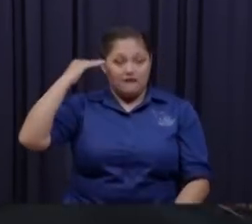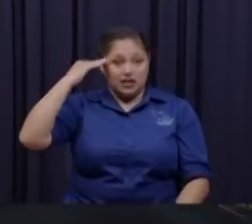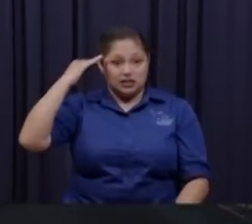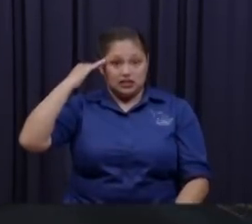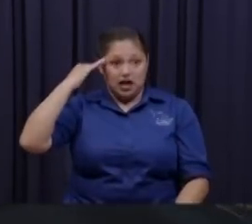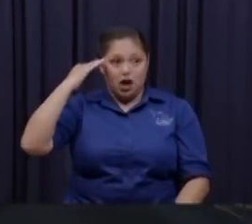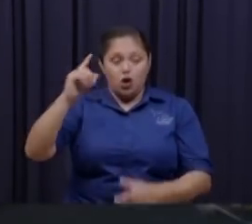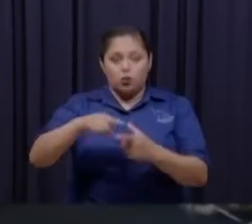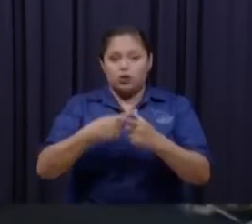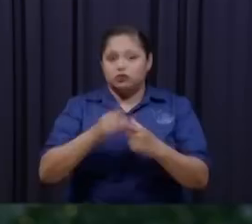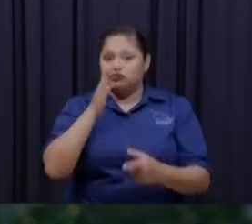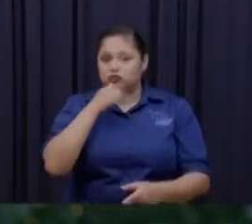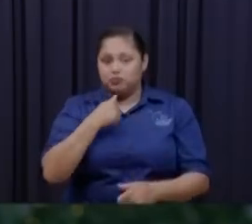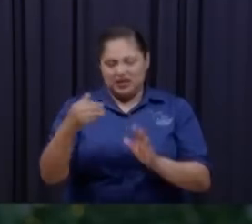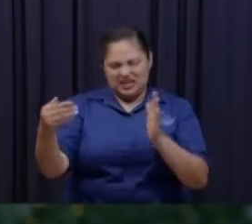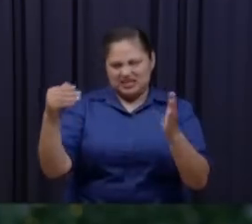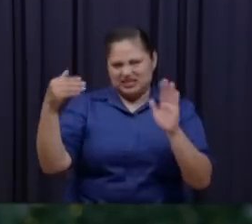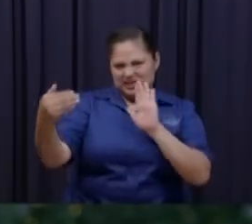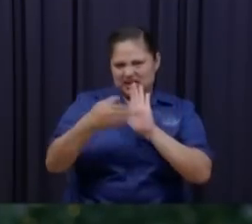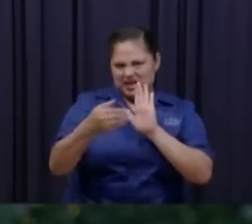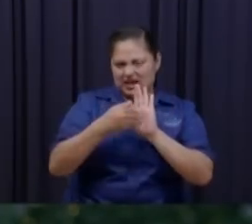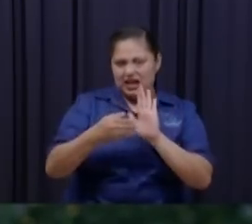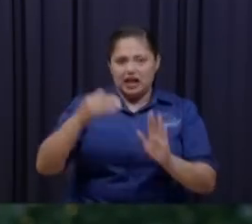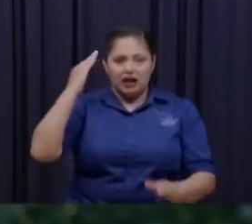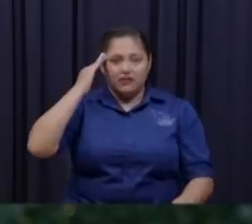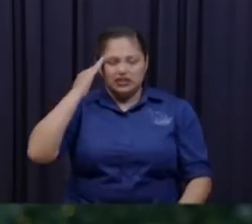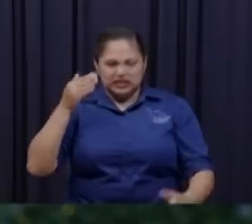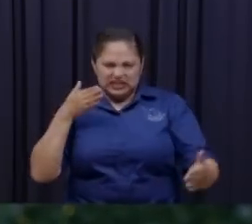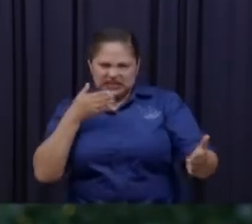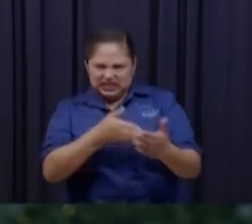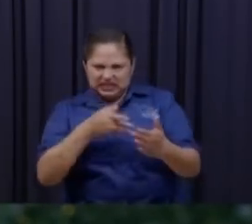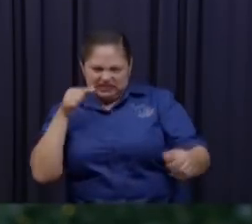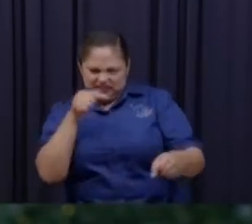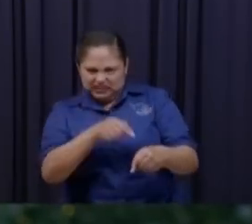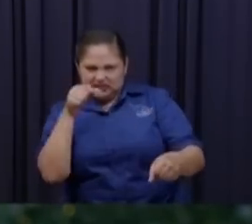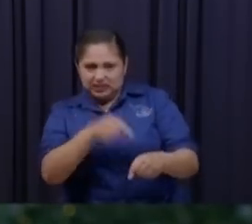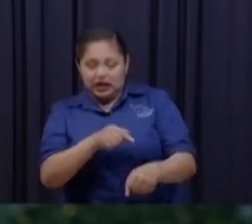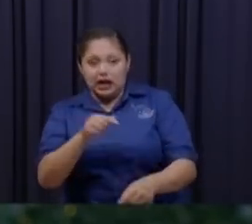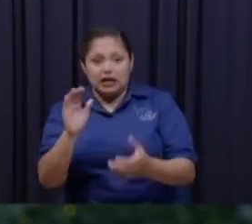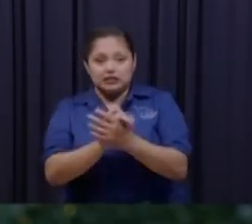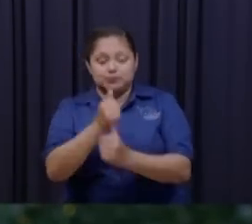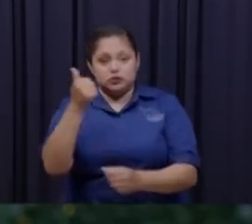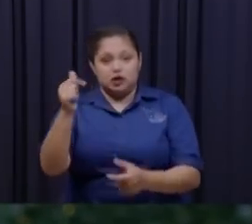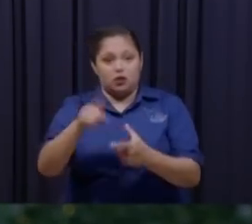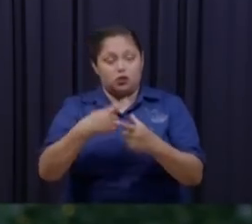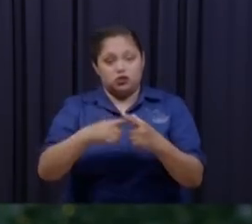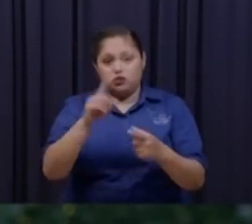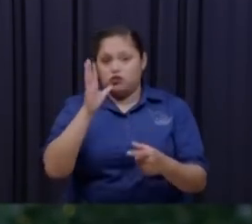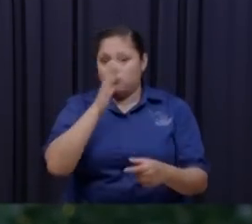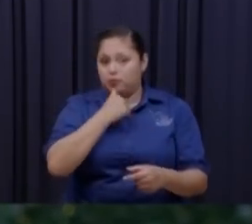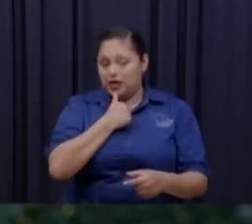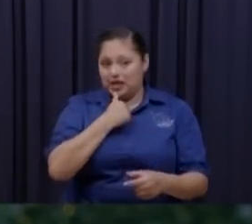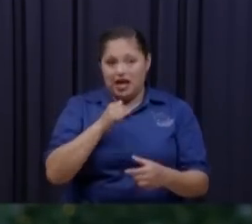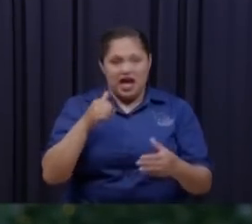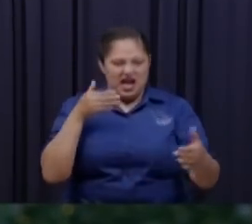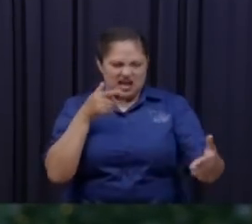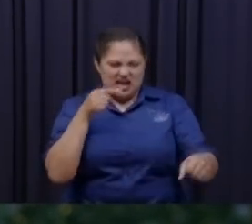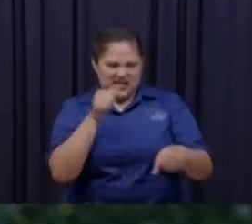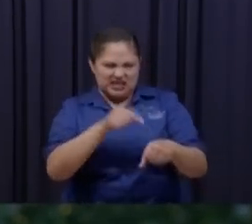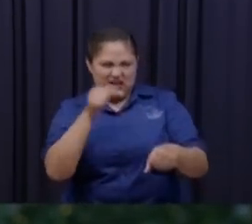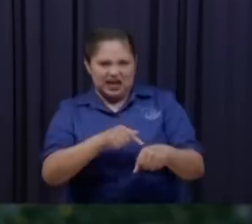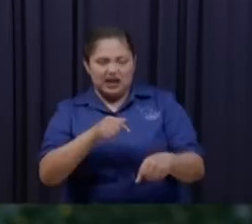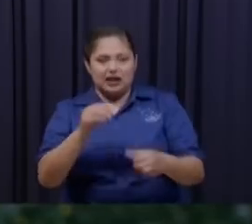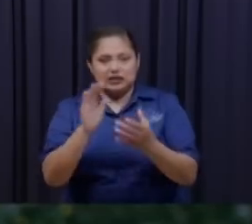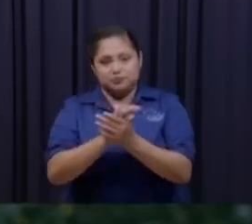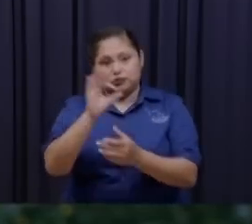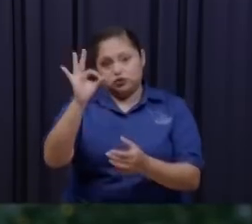Cuando no puede atacar a la cabeza, ataca a la esposa. Cuando no puede atacarla o ninguno de los dos son